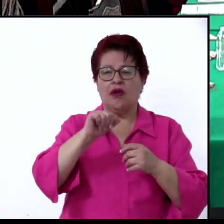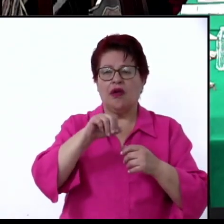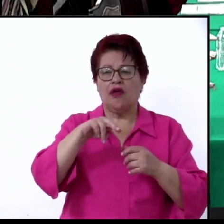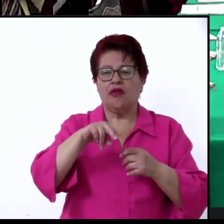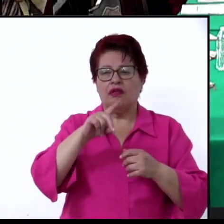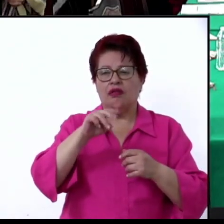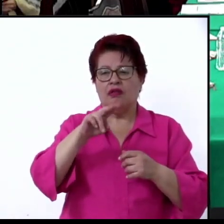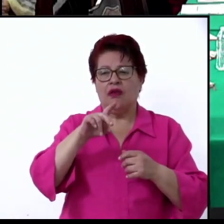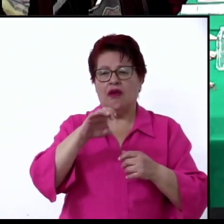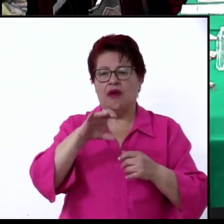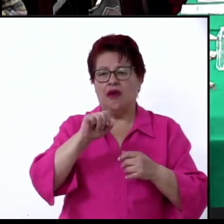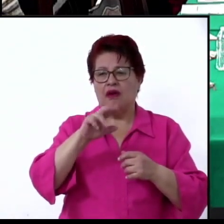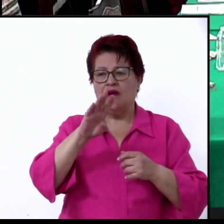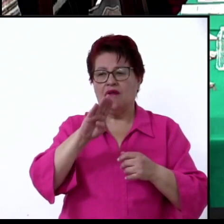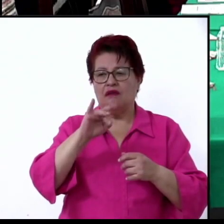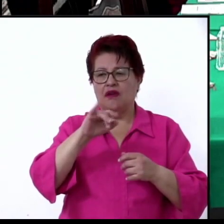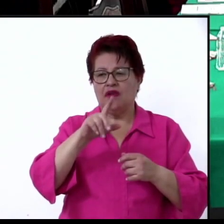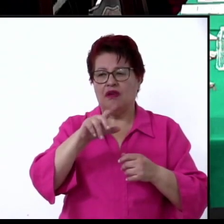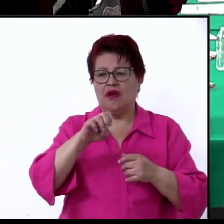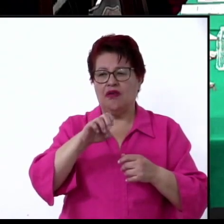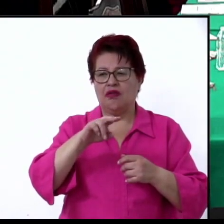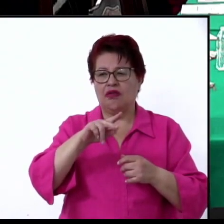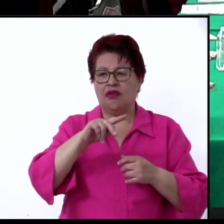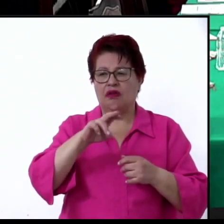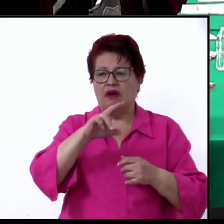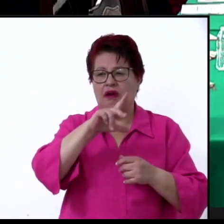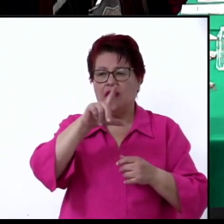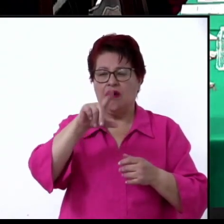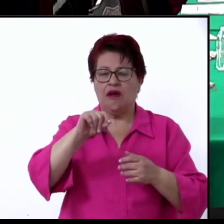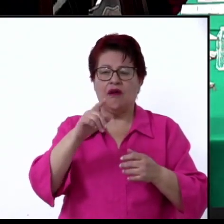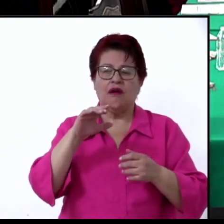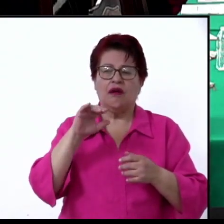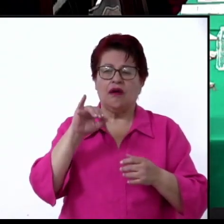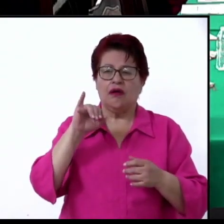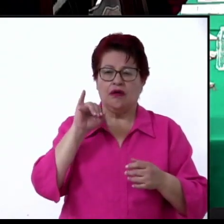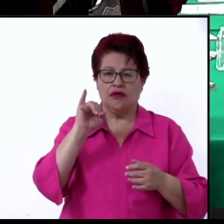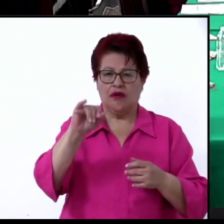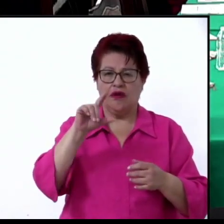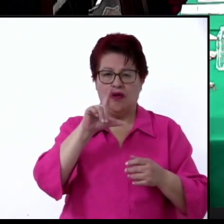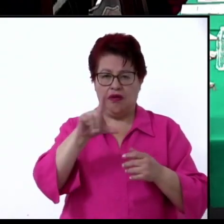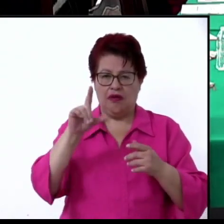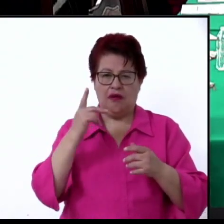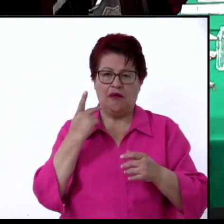Evelyn Vicenteño, de la Asociación Parlamentaria Izquierda Liberal. Adelante, diputada.